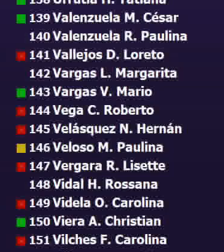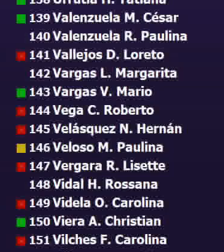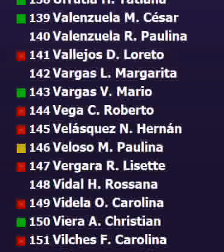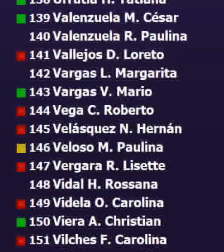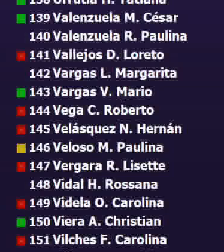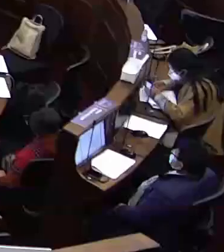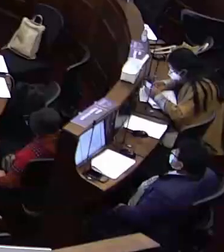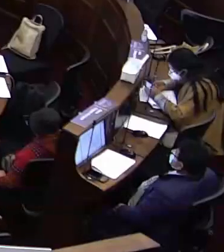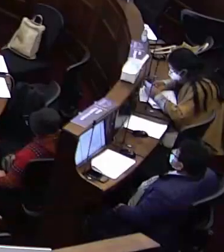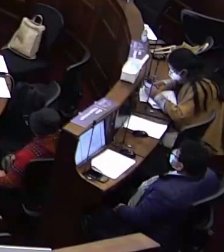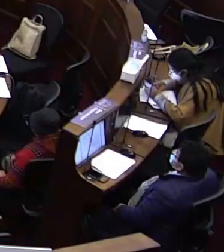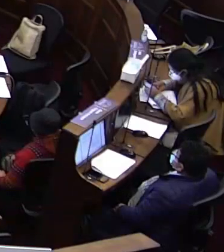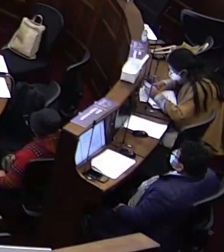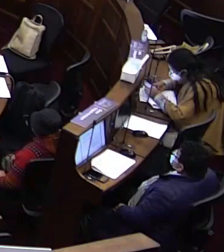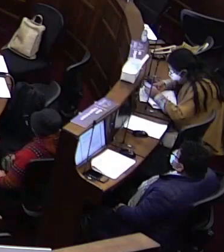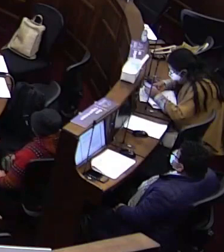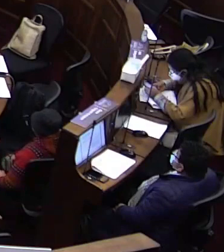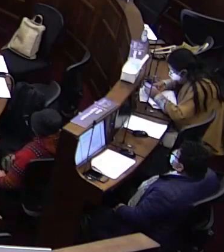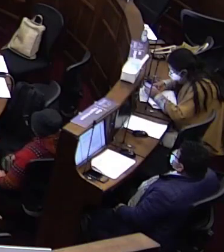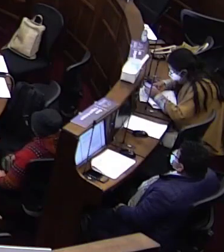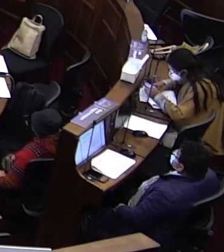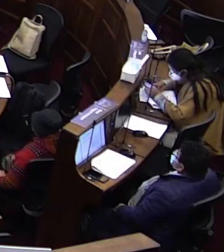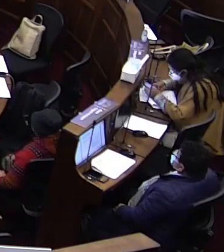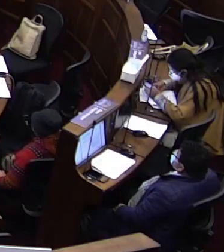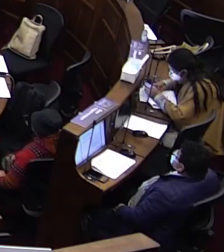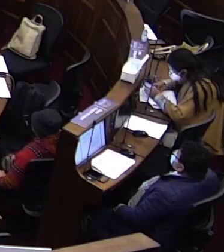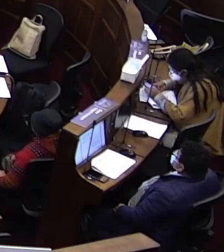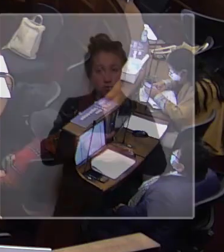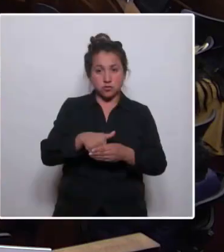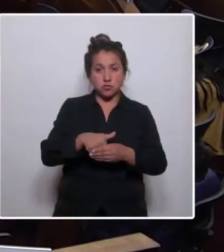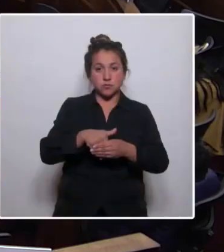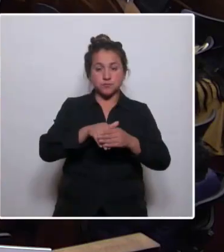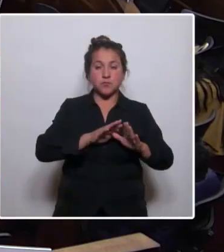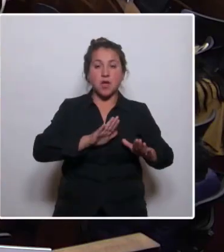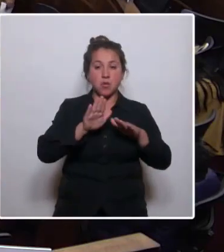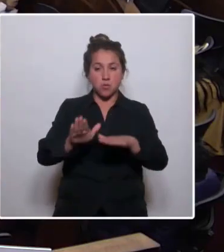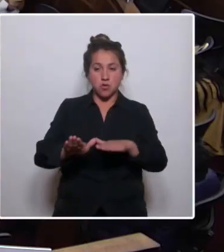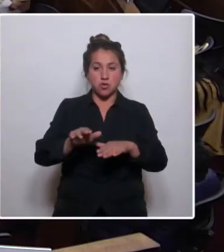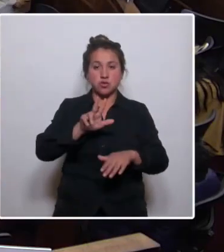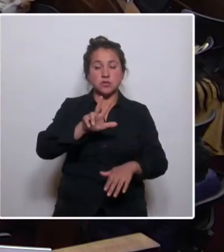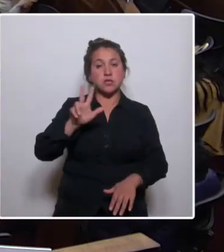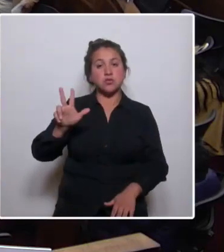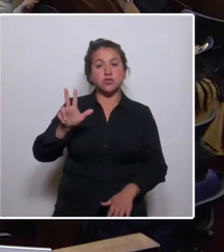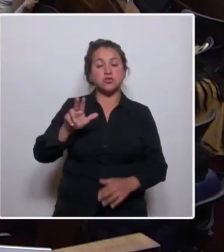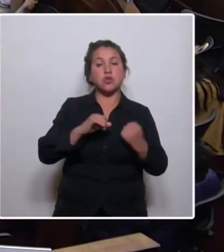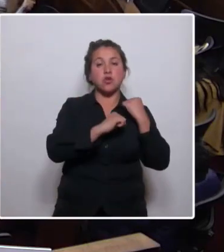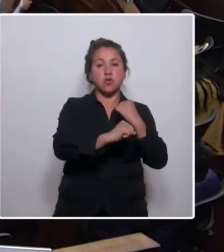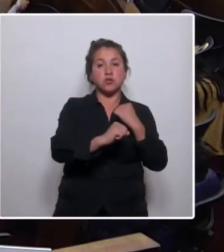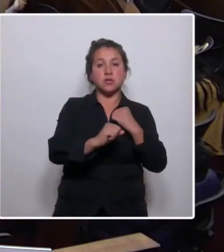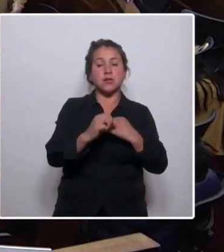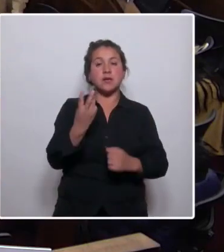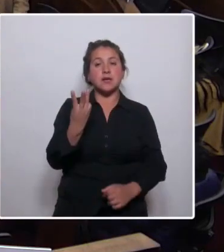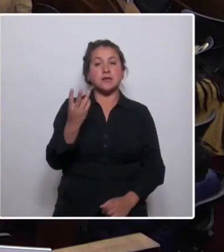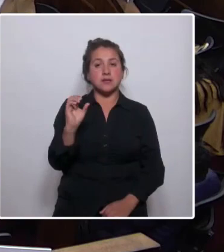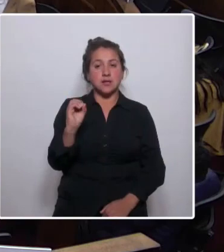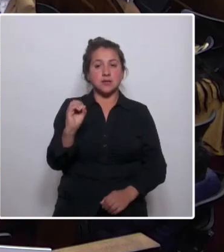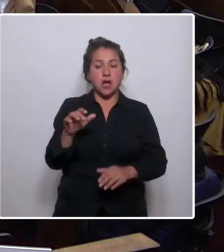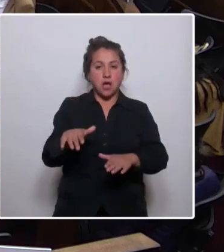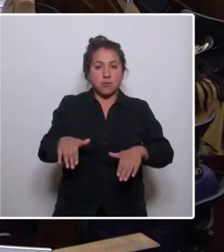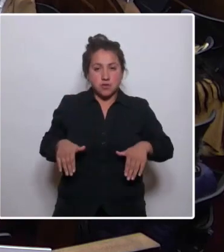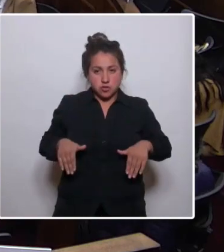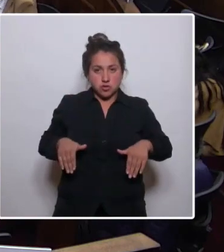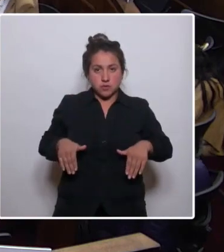El resultado de la votación es 35 votos por la afirmativa, 88 en contra y 30